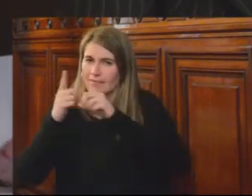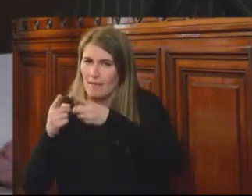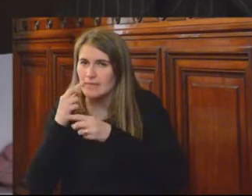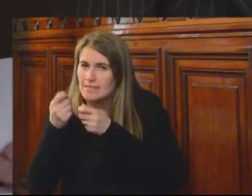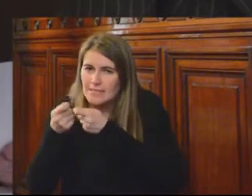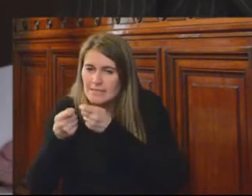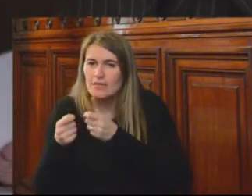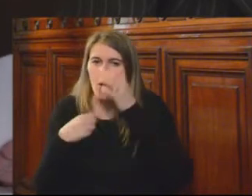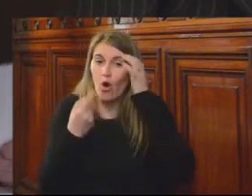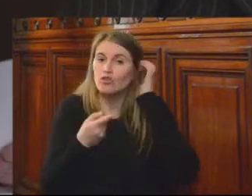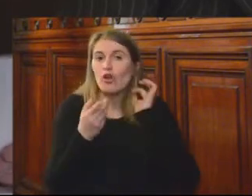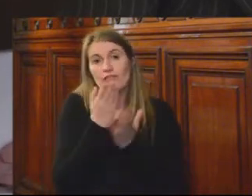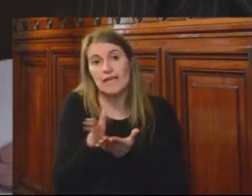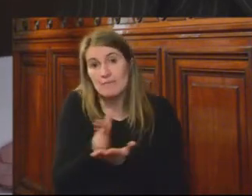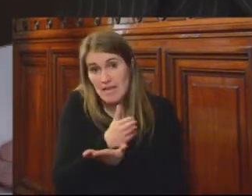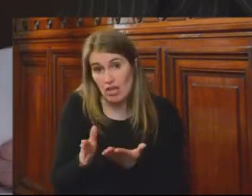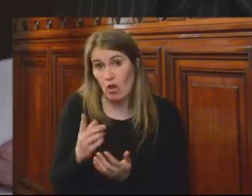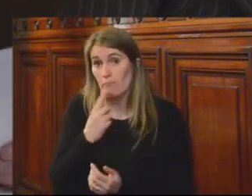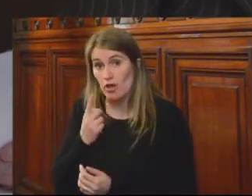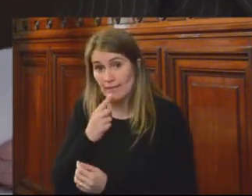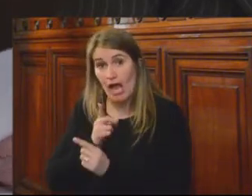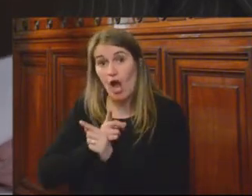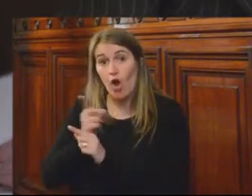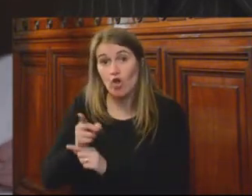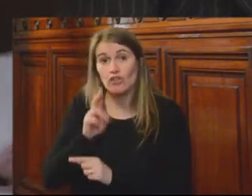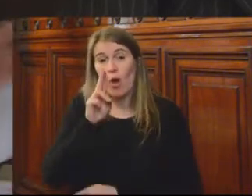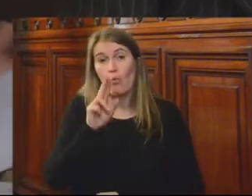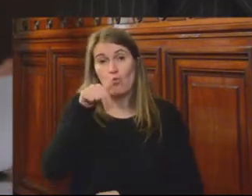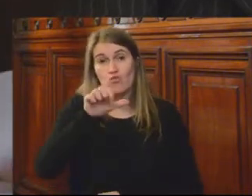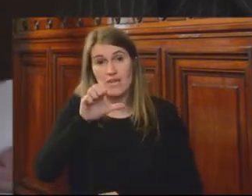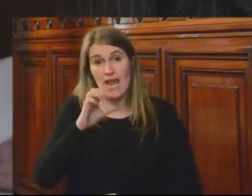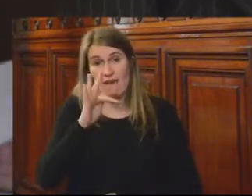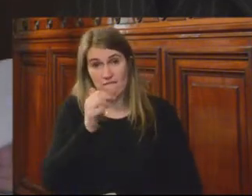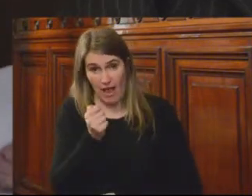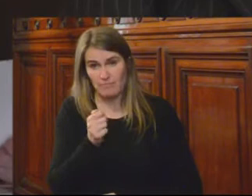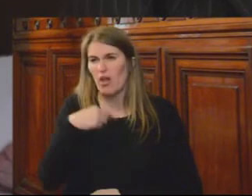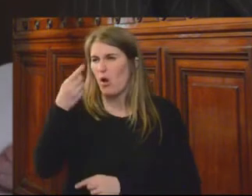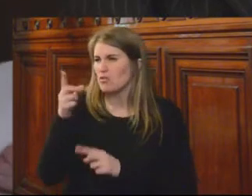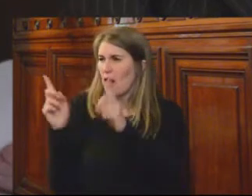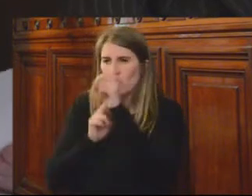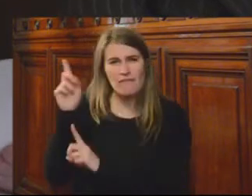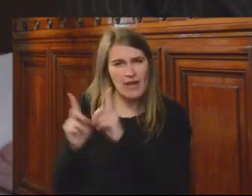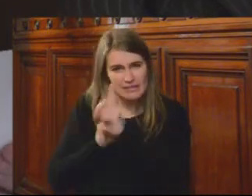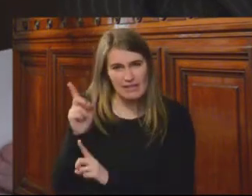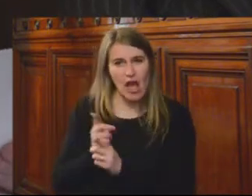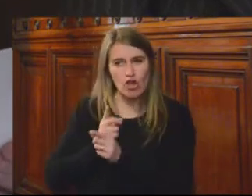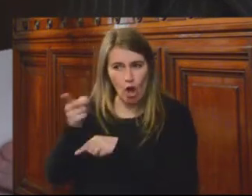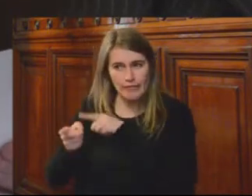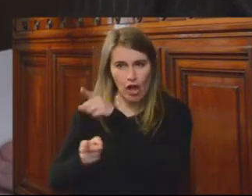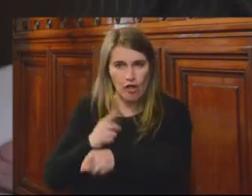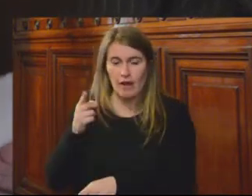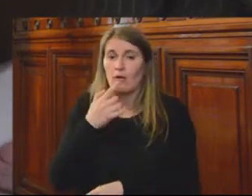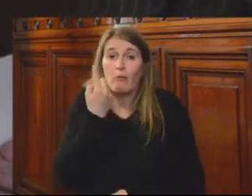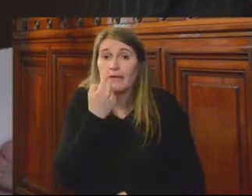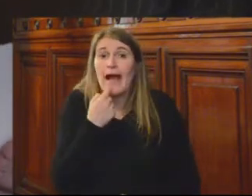discriminación por razones políticas contra estudiantes de la UNEFA, la Bolivariana, entre otras, en represalias por haber manifestado alguna crítica